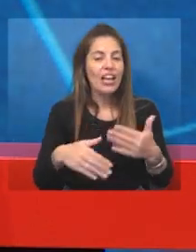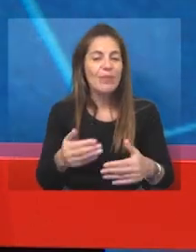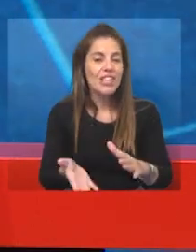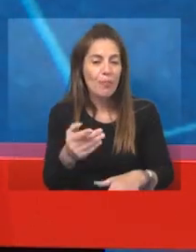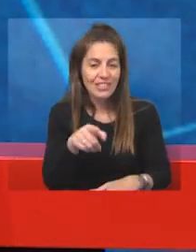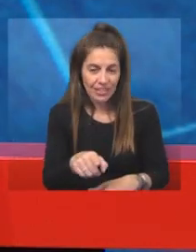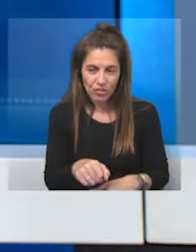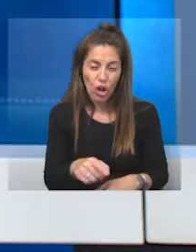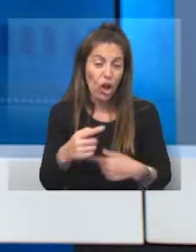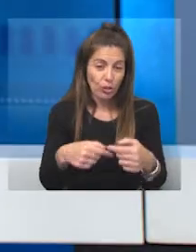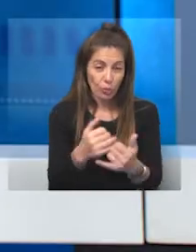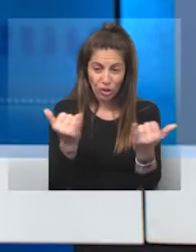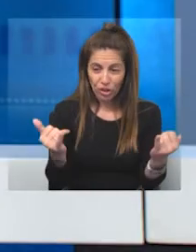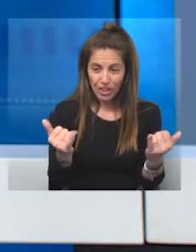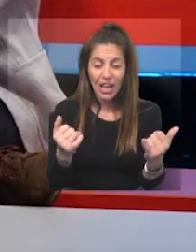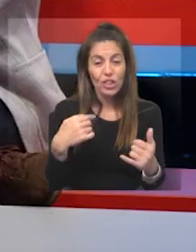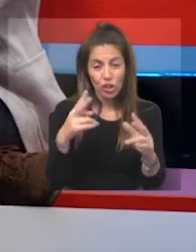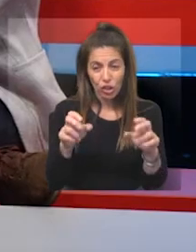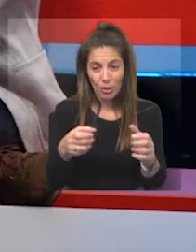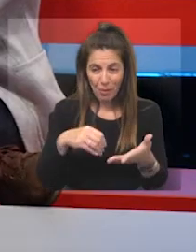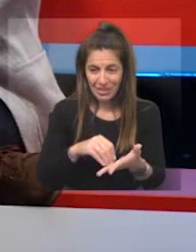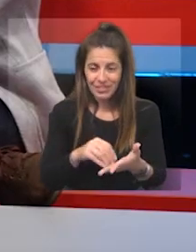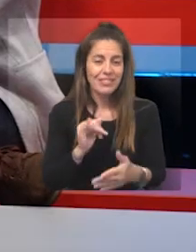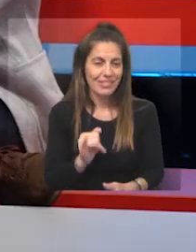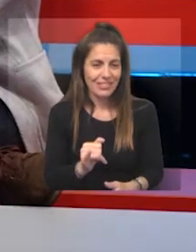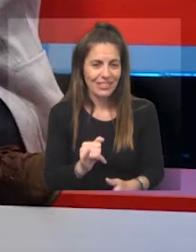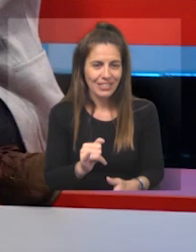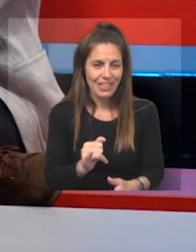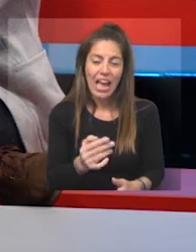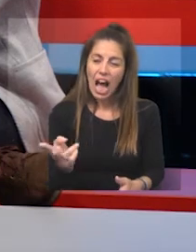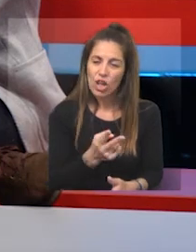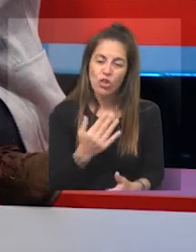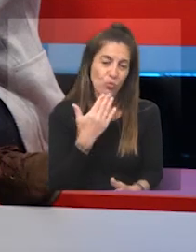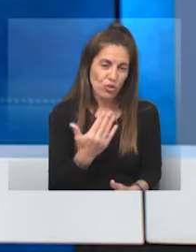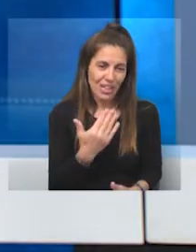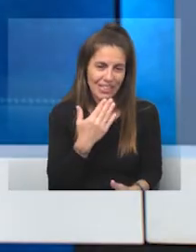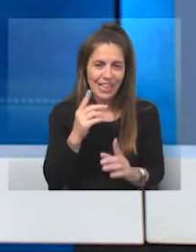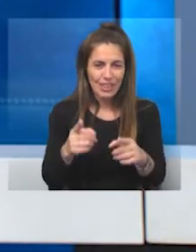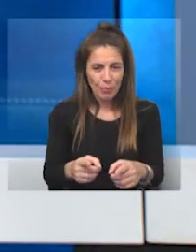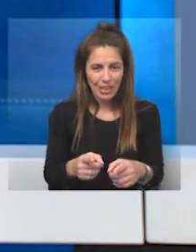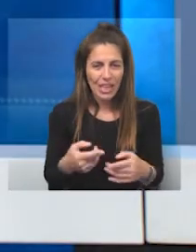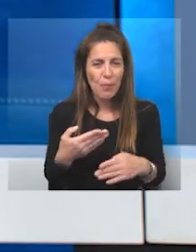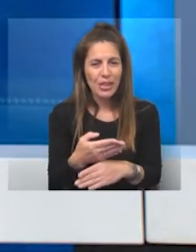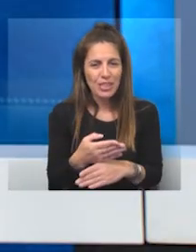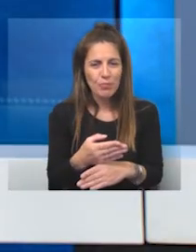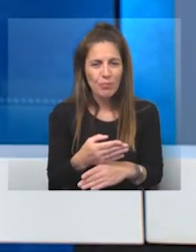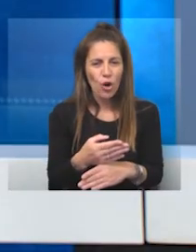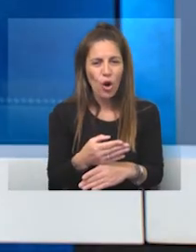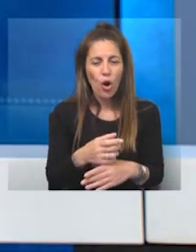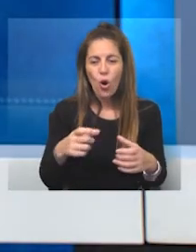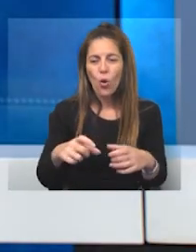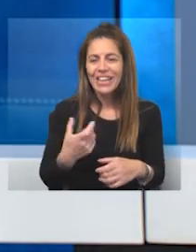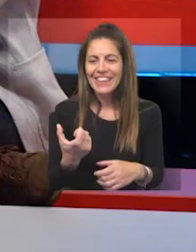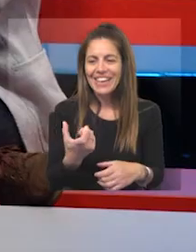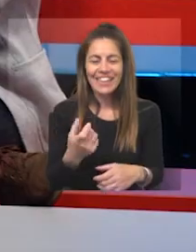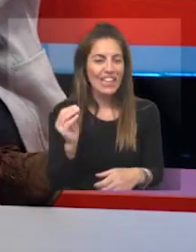en ese sentido la Seguimos otro día con ese tema y otros más les parece sin dudas parisio salavia Federico PR Gracias también fuera de aire le pedimos una tarjeta joven a parisio pero nos dijo que